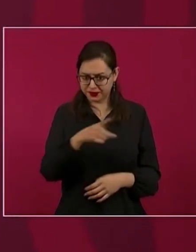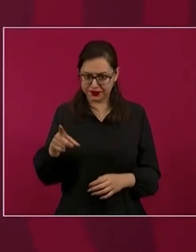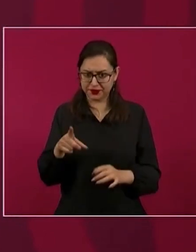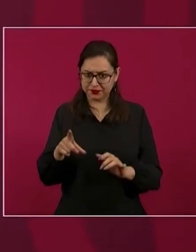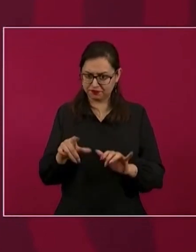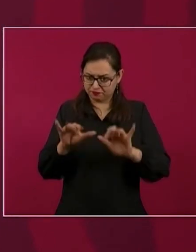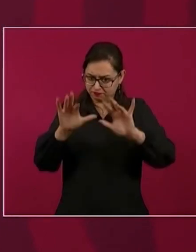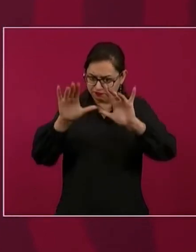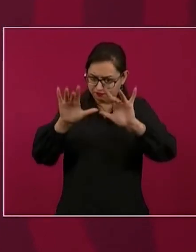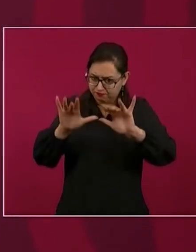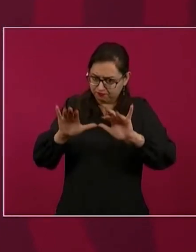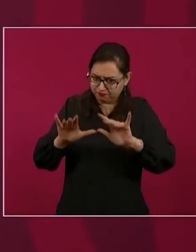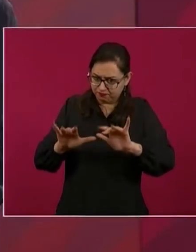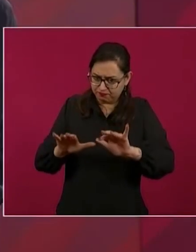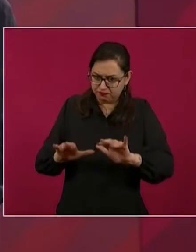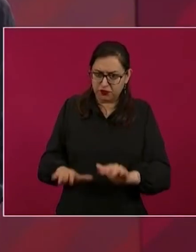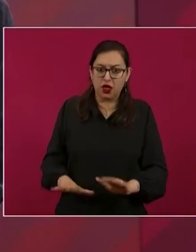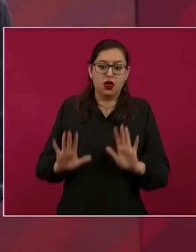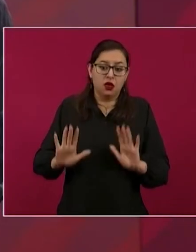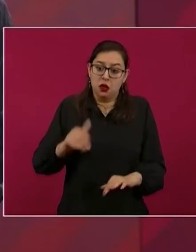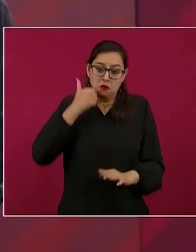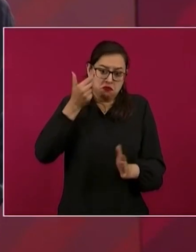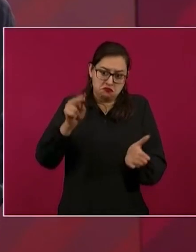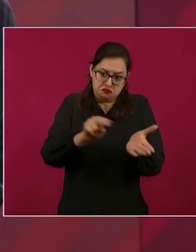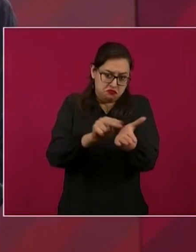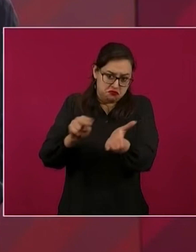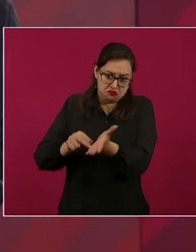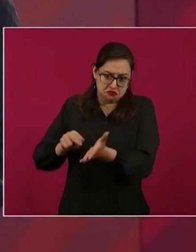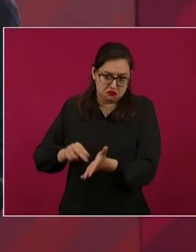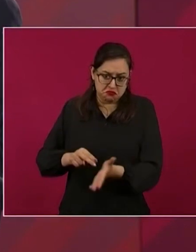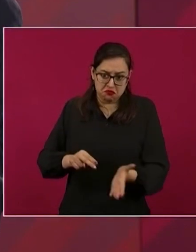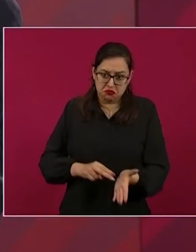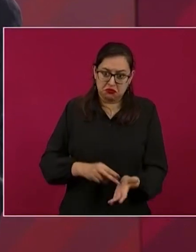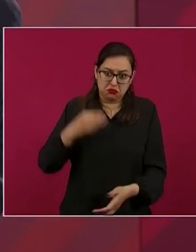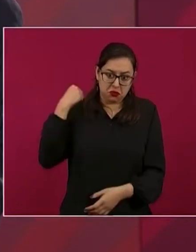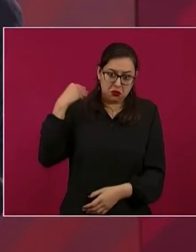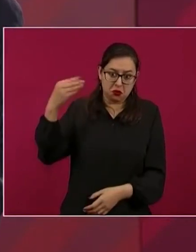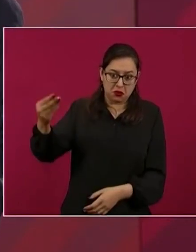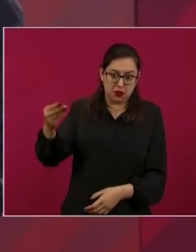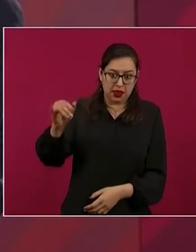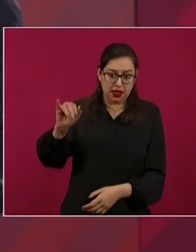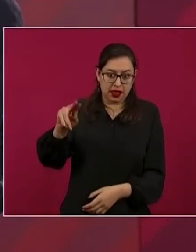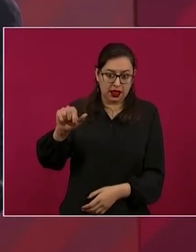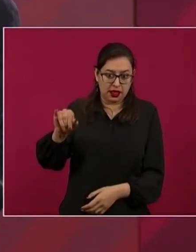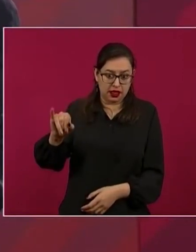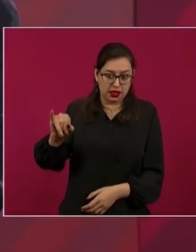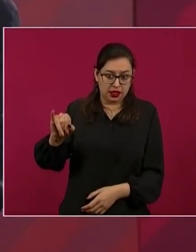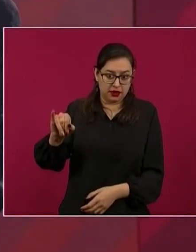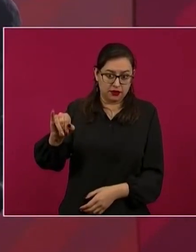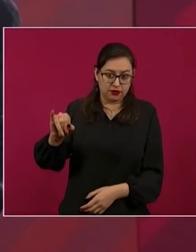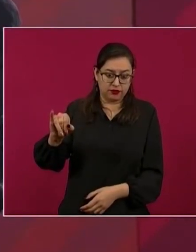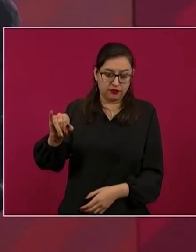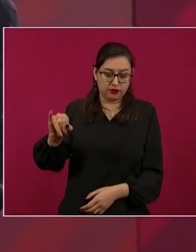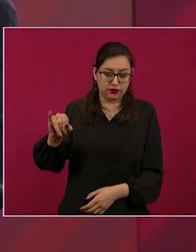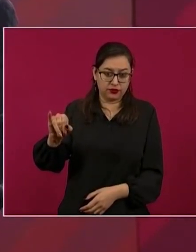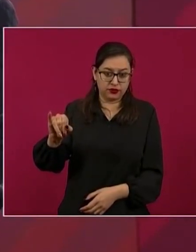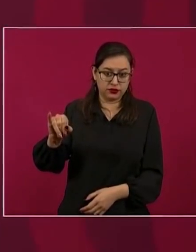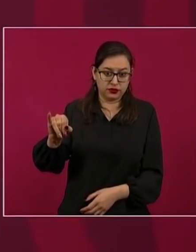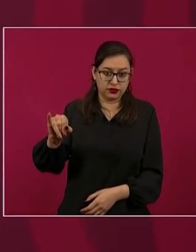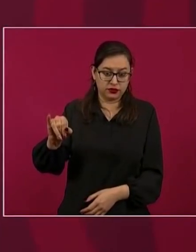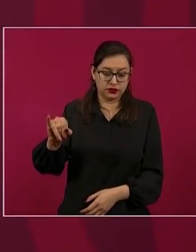solicitud, los que quieran firmar al